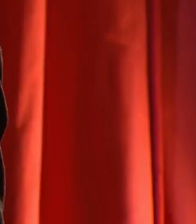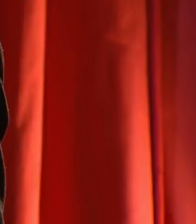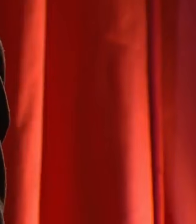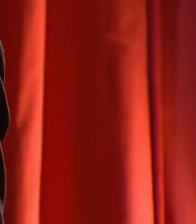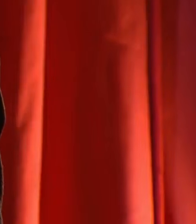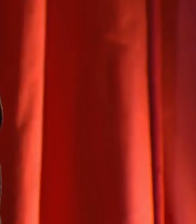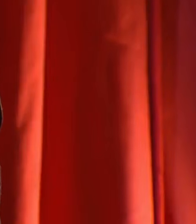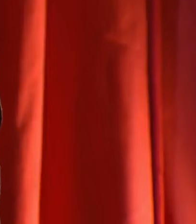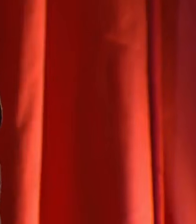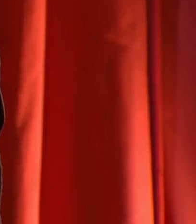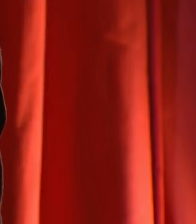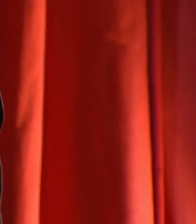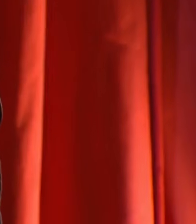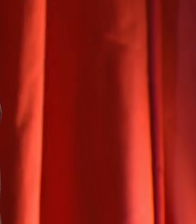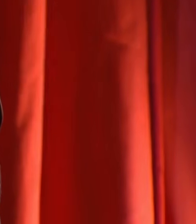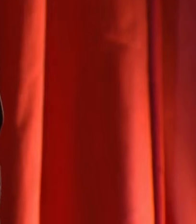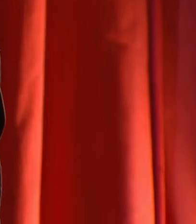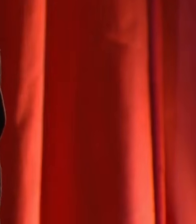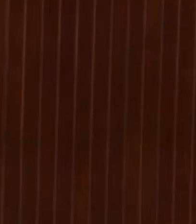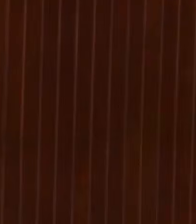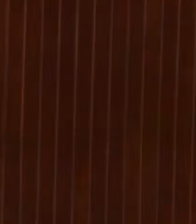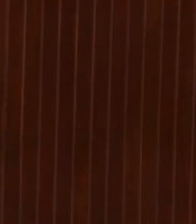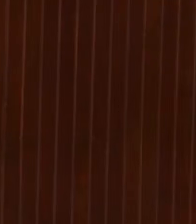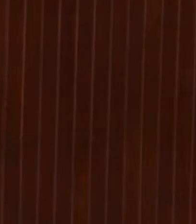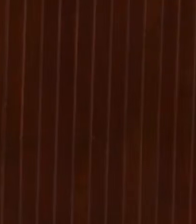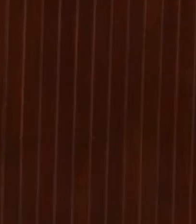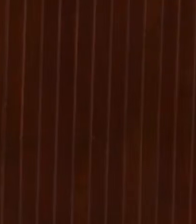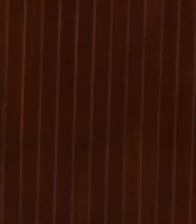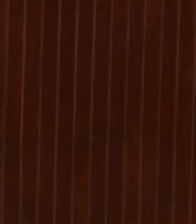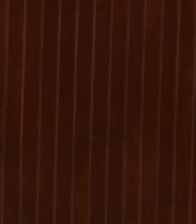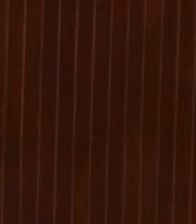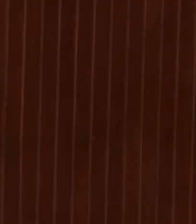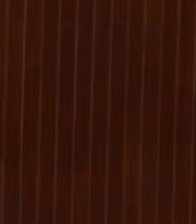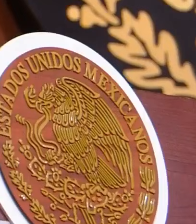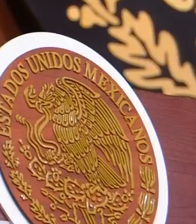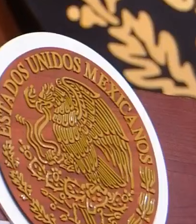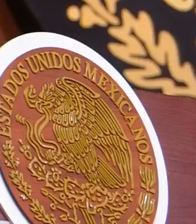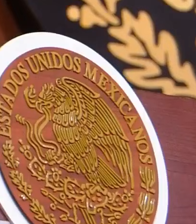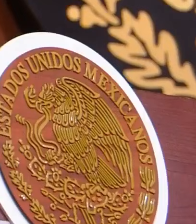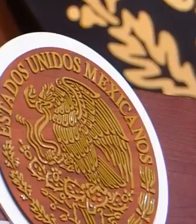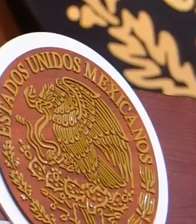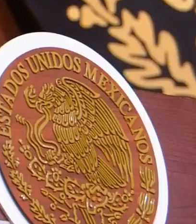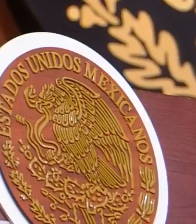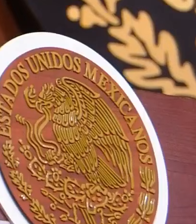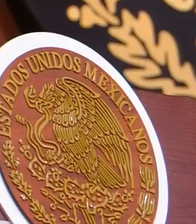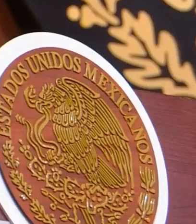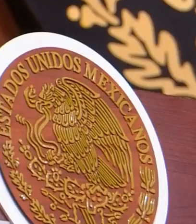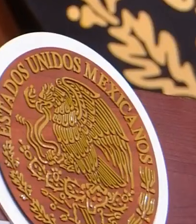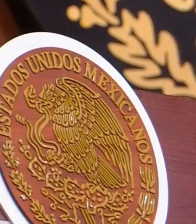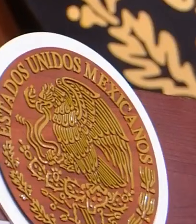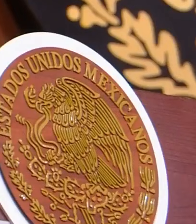historia independiente se reconoce a los pueblos indígenas y afromexicanos como sujeto de